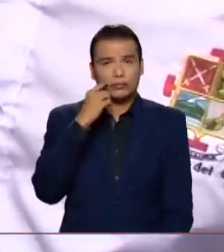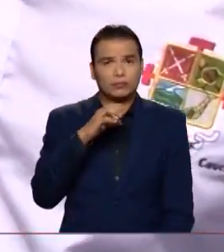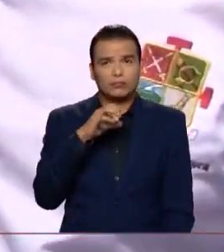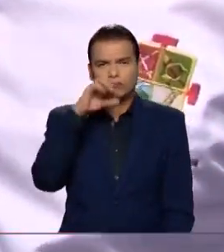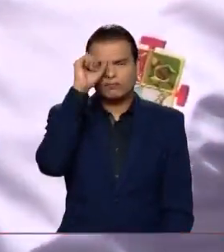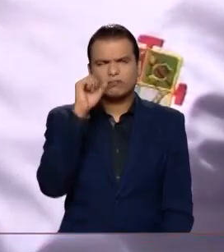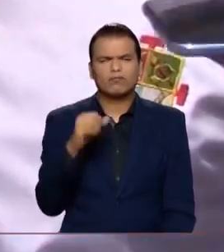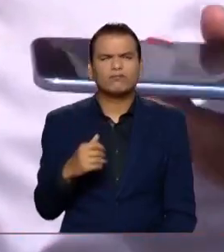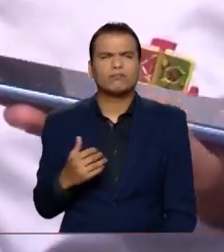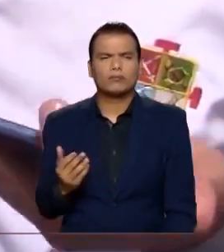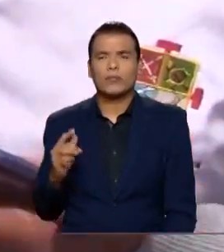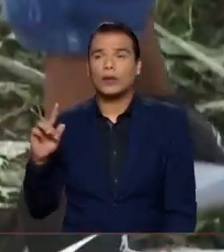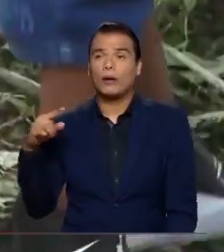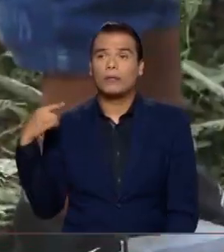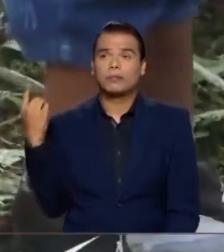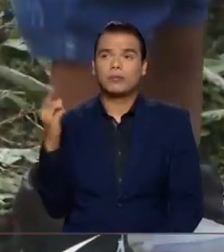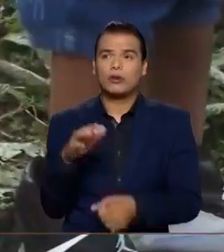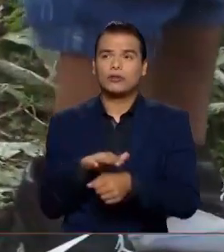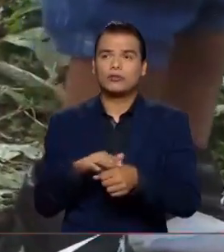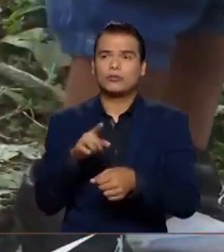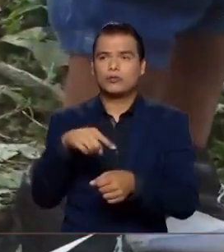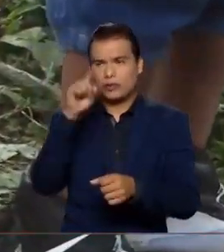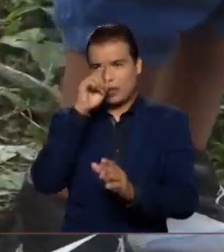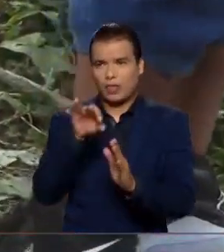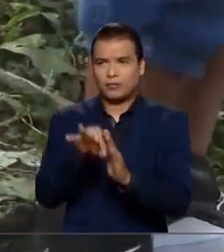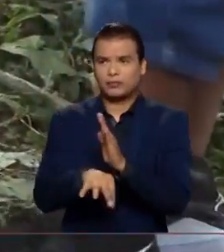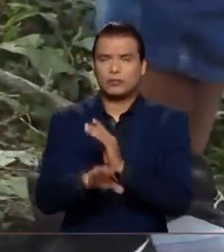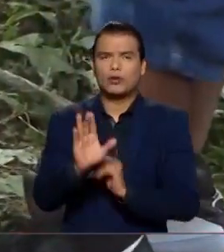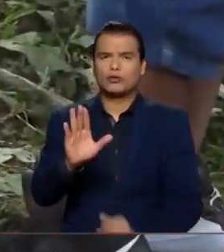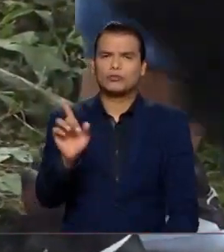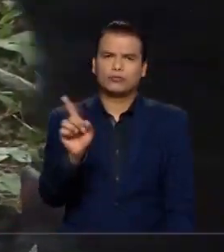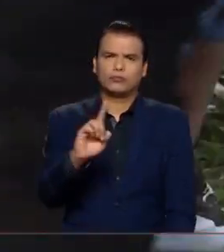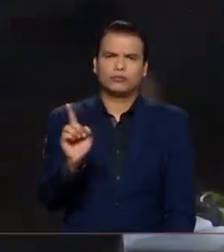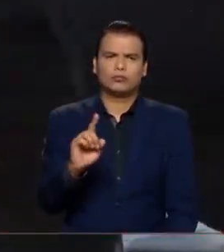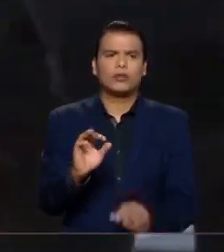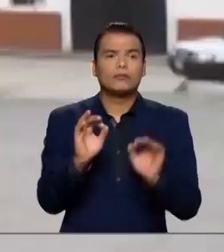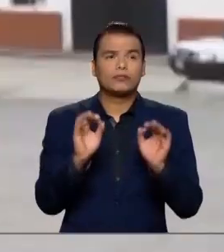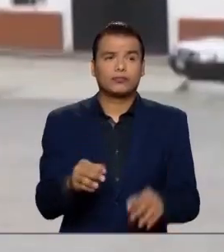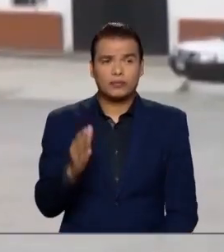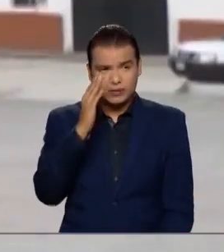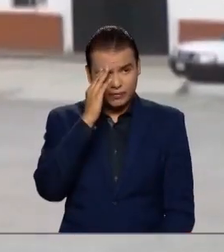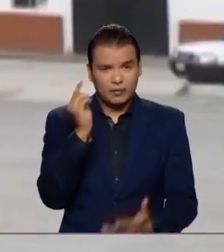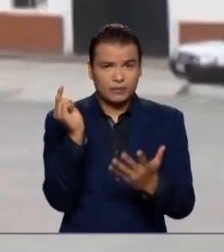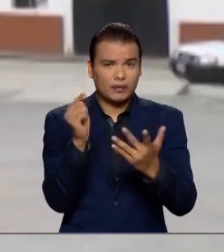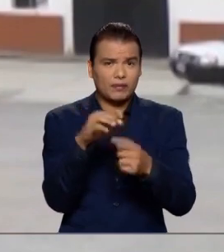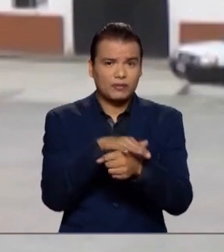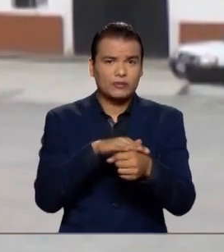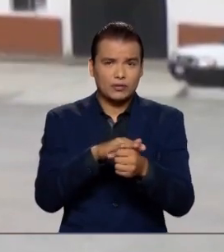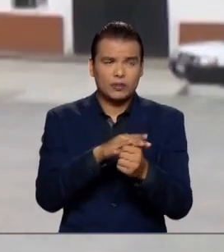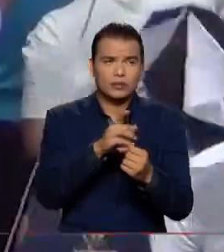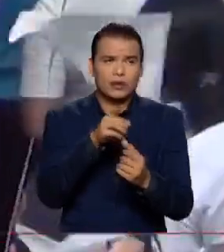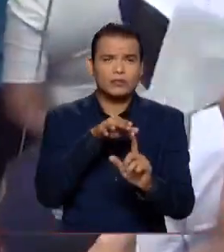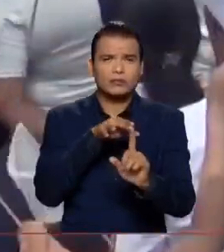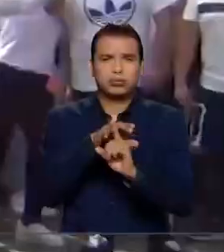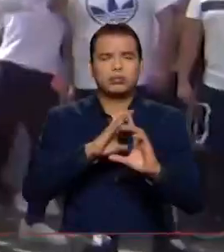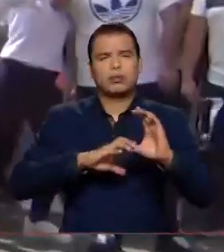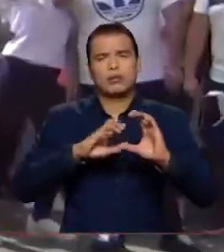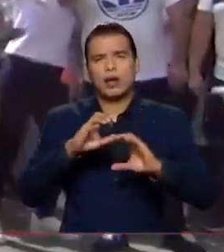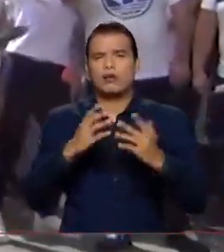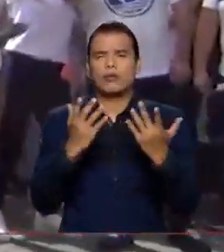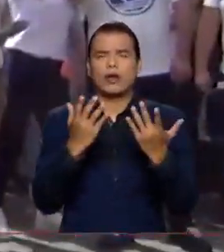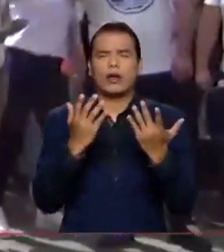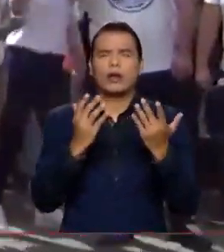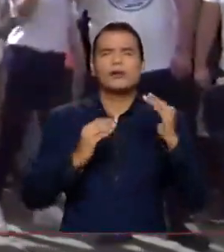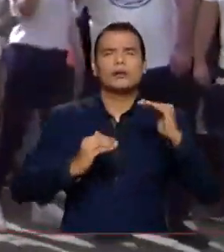está sucediendo. Son varios los factores que generan desigualdad y violencia en el Cauca, entre ellos los